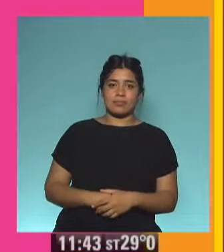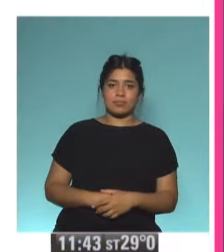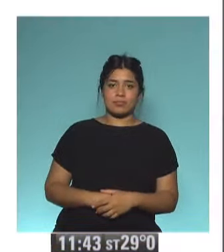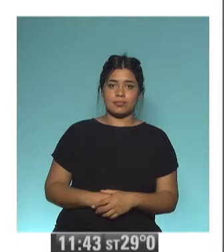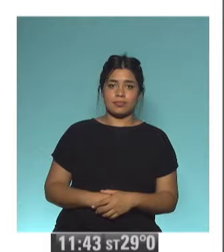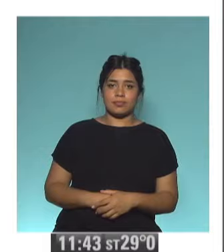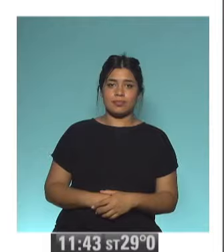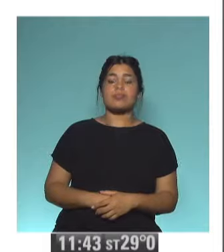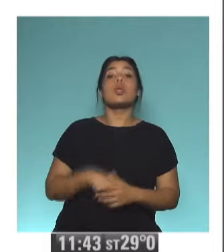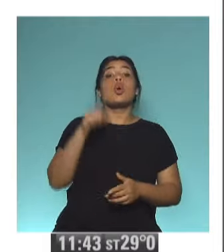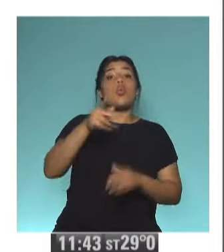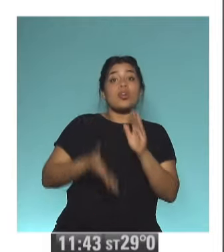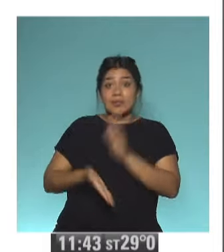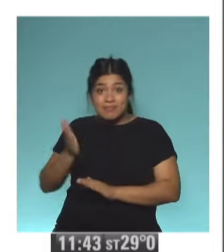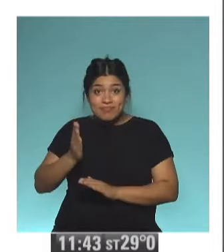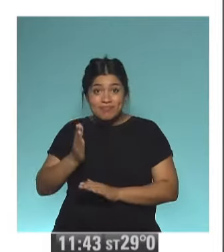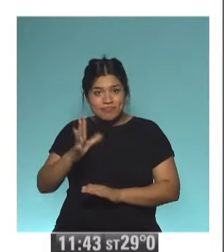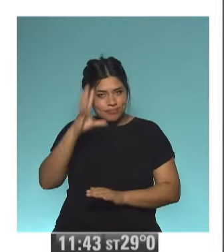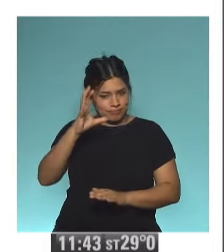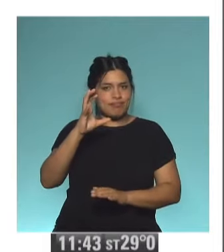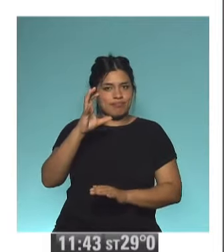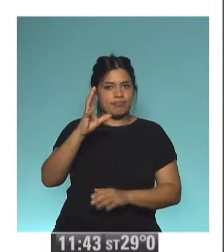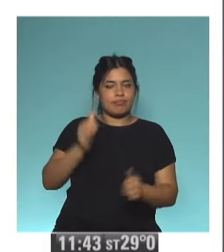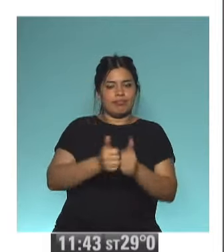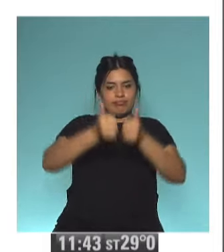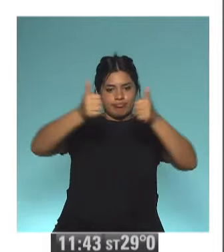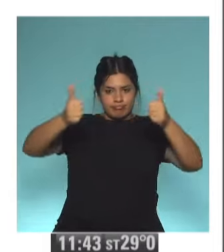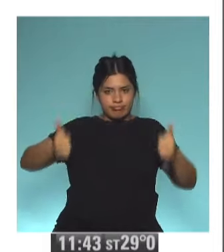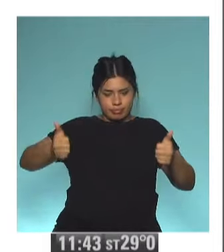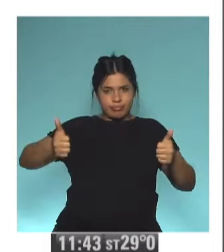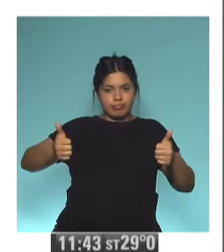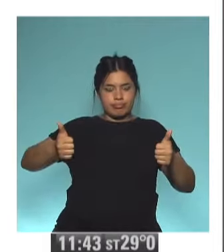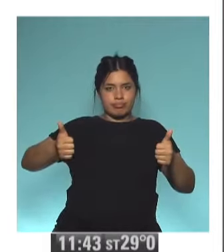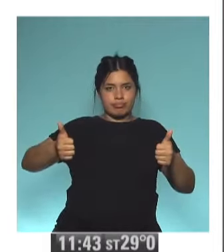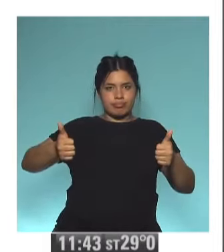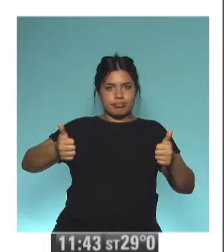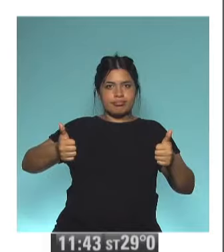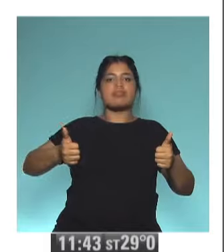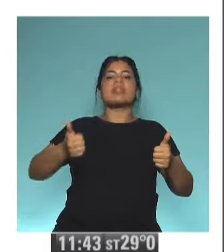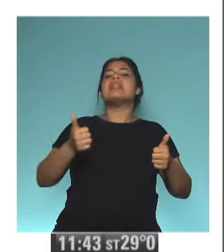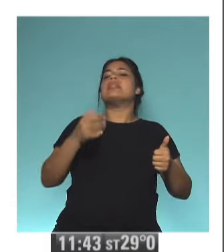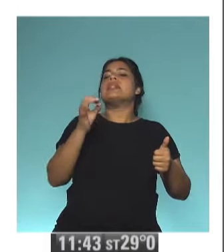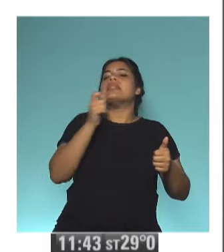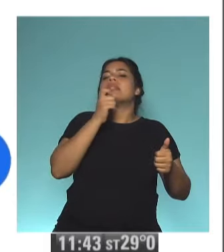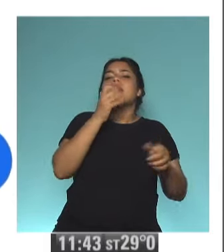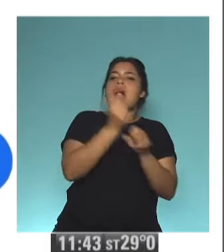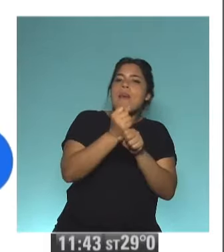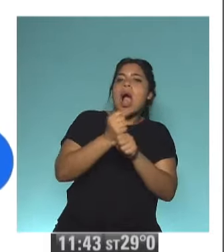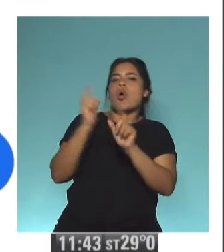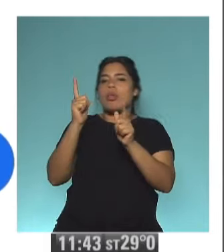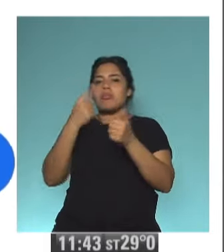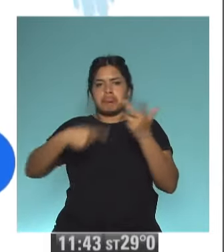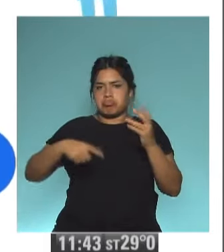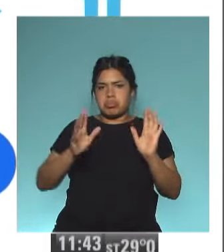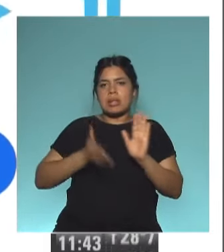Cuando salgas, recordá lo siguiente. Respetemos el distanciamiento físico durante las salidas esenciales o de esparcimiento.